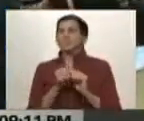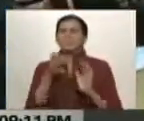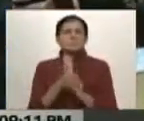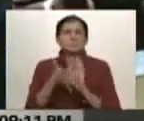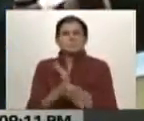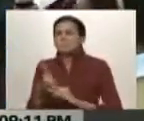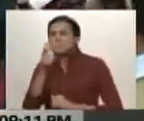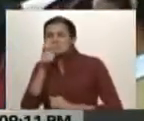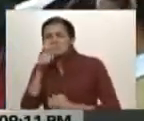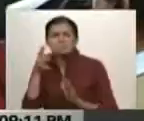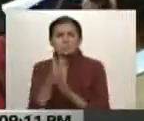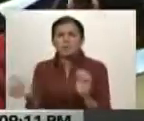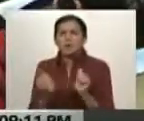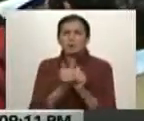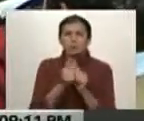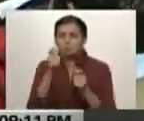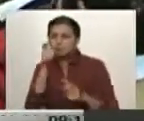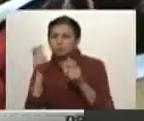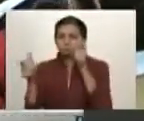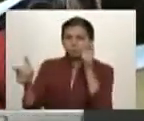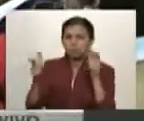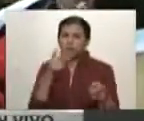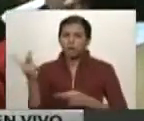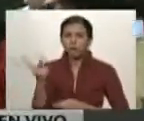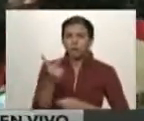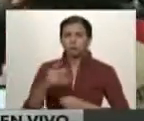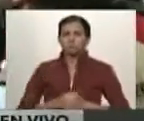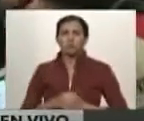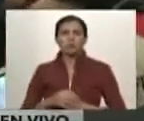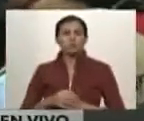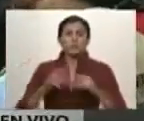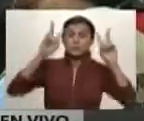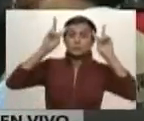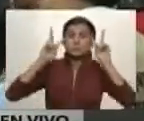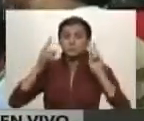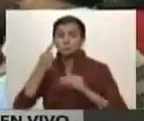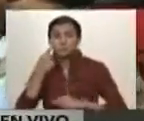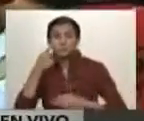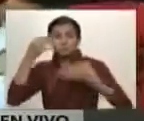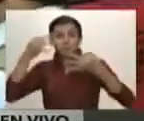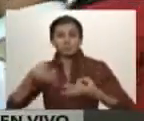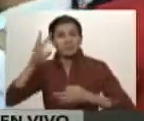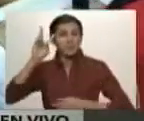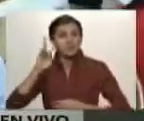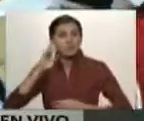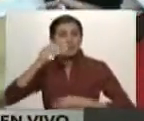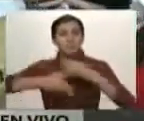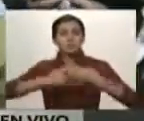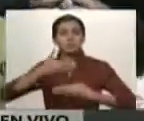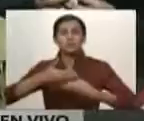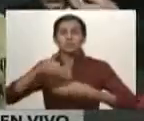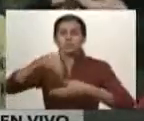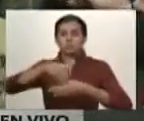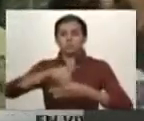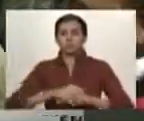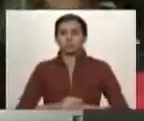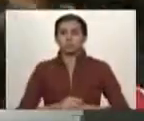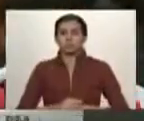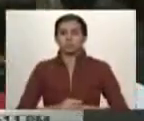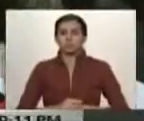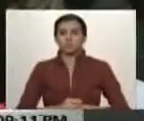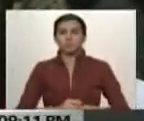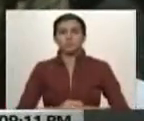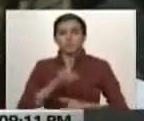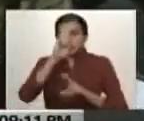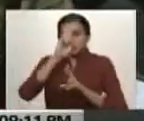presenciar de manera imparcial e independiente la transparencia de los procesos electorales en venezuela con respeto a la soberanía y